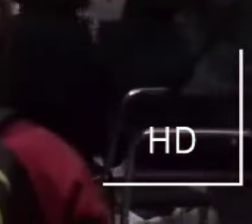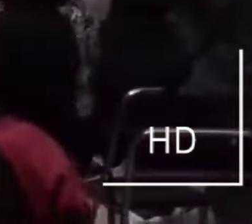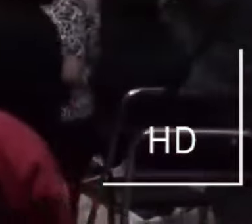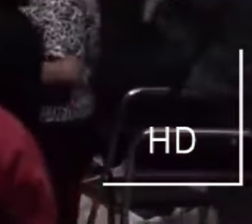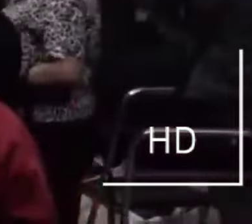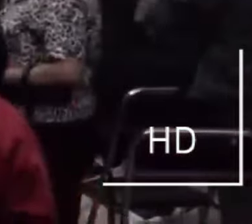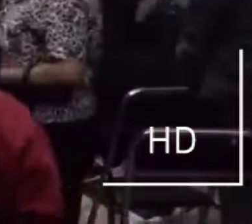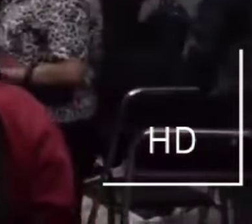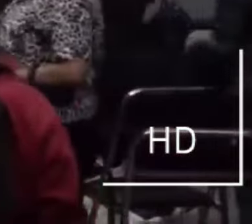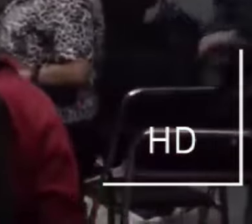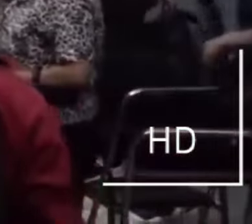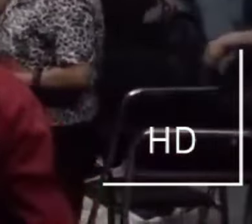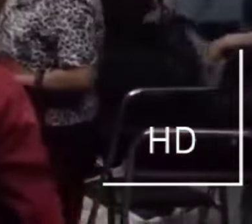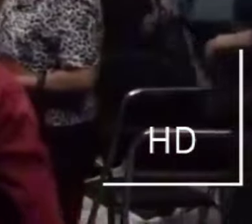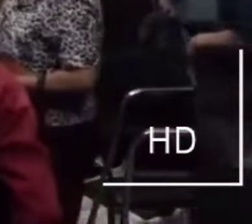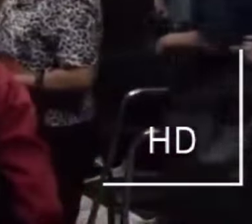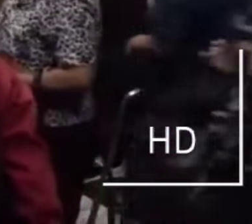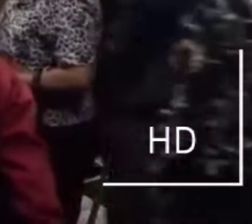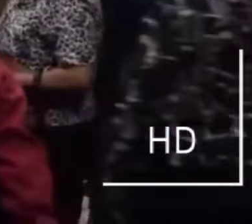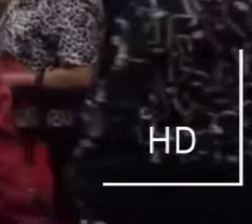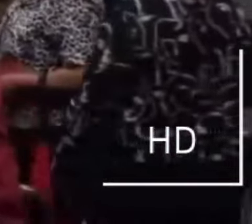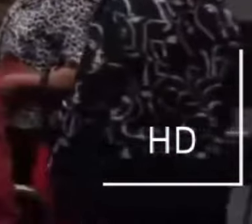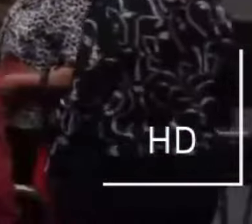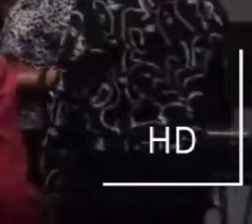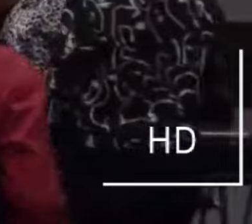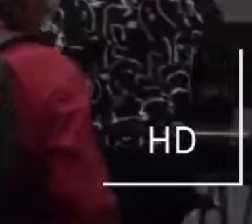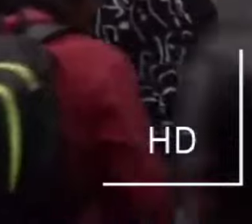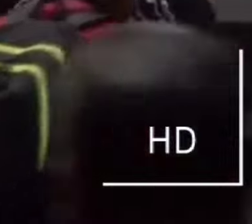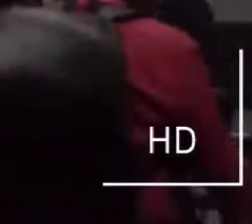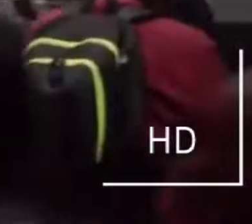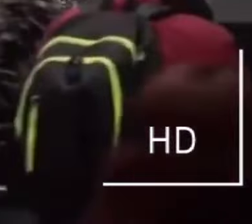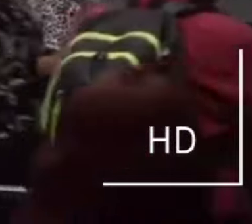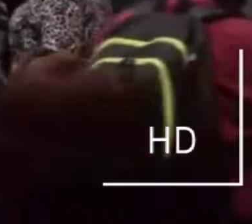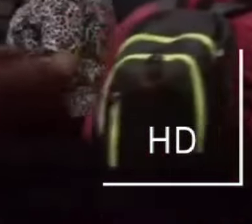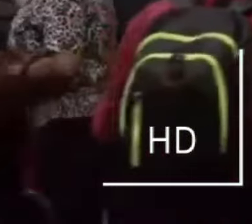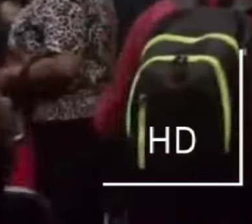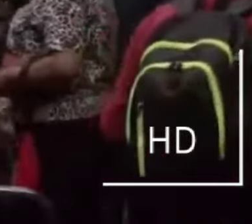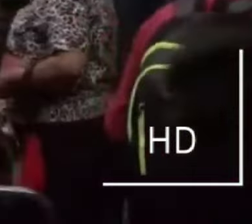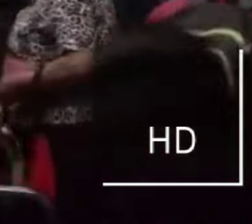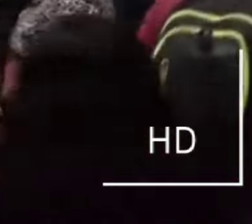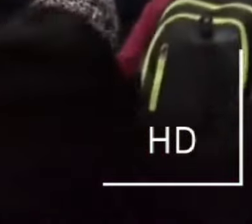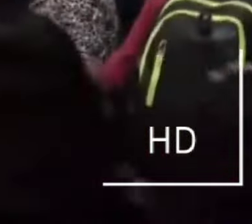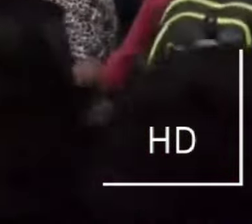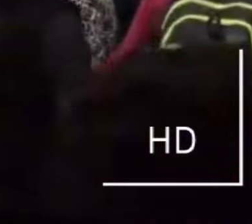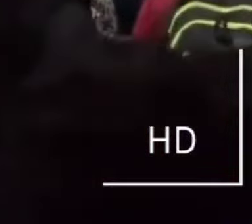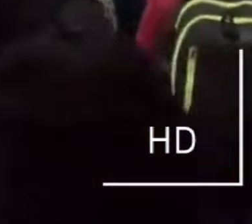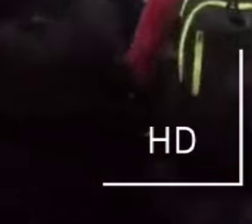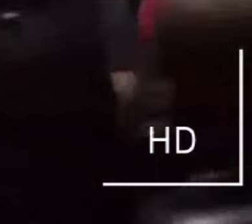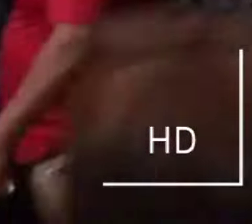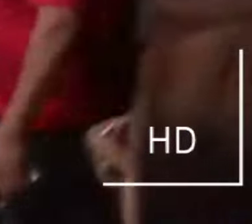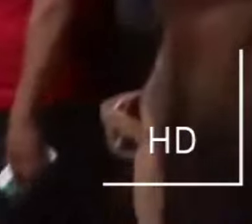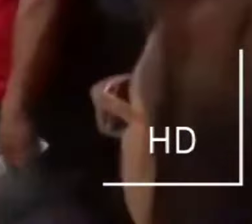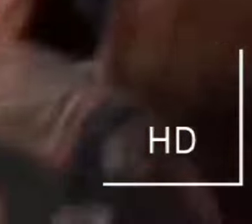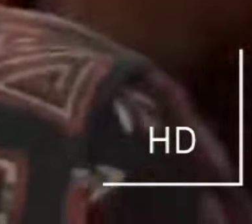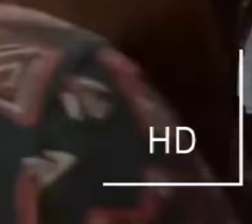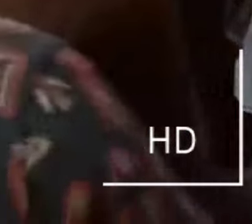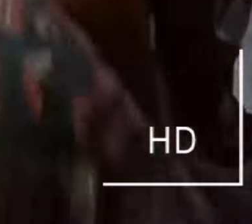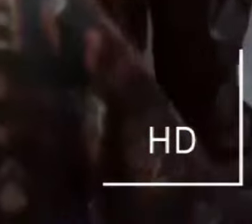Muchas gracias. Unas personas arriba del templete, otras personas a los lados y en la parte de abajo, por favor.